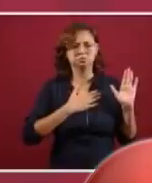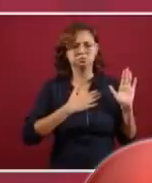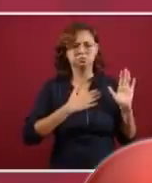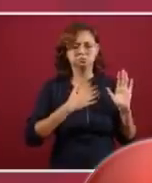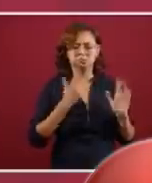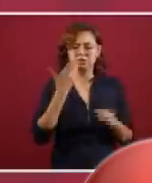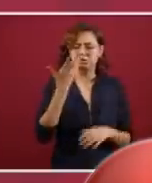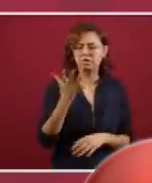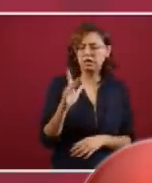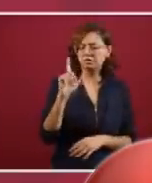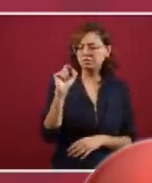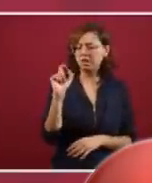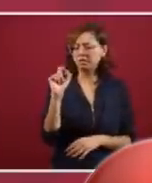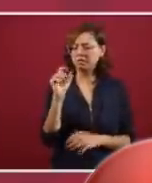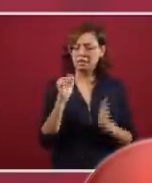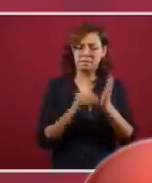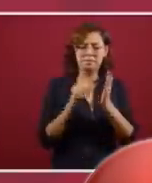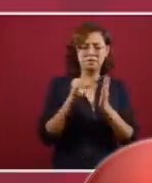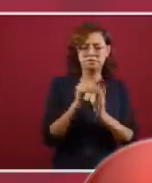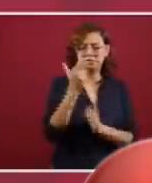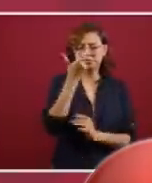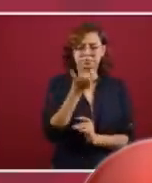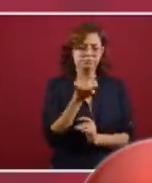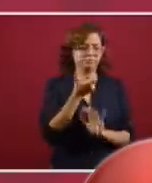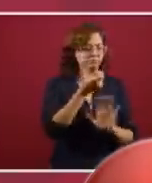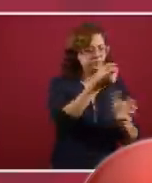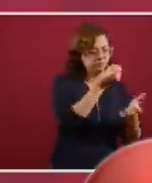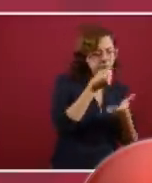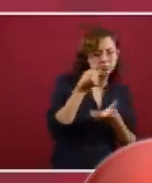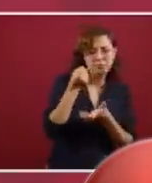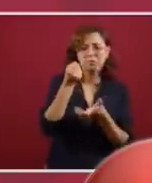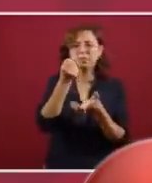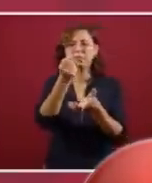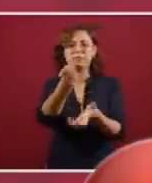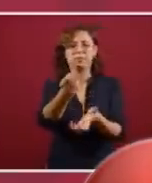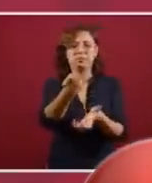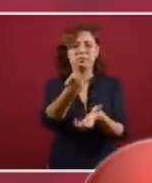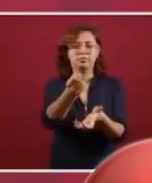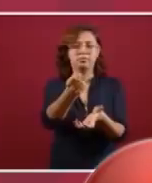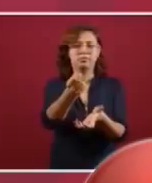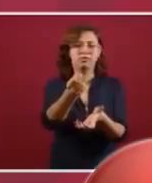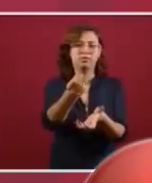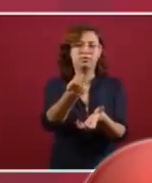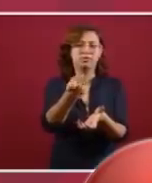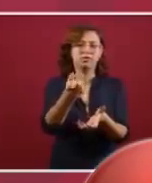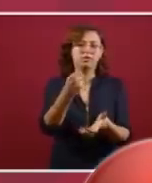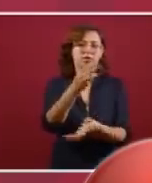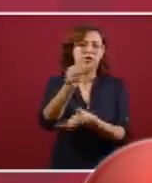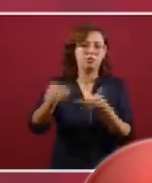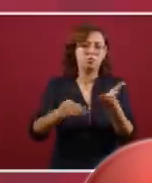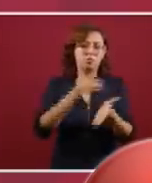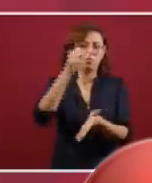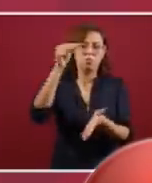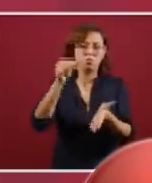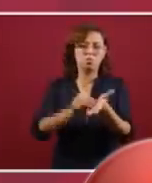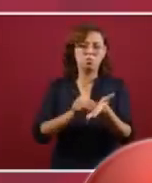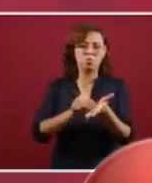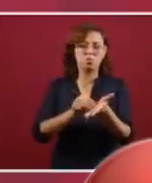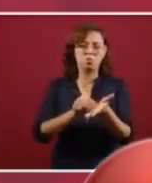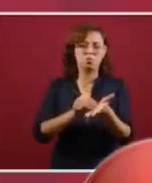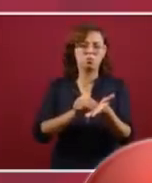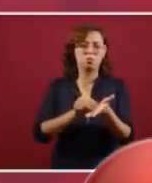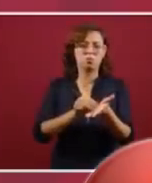esos 10, 20 millones se le entregaban a el municipio